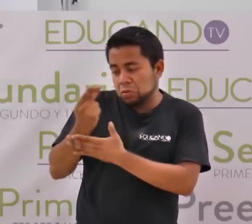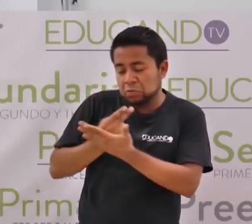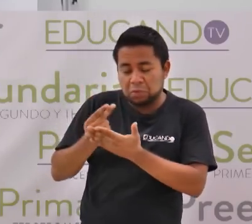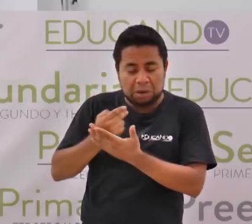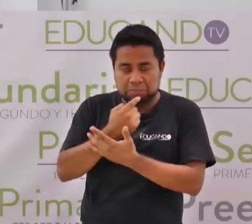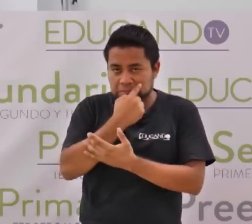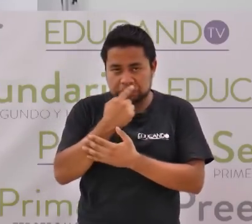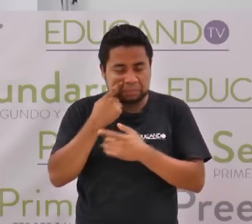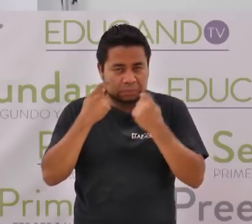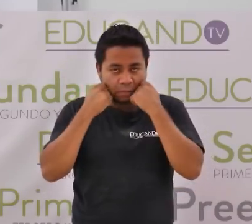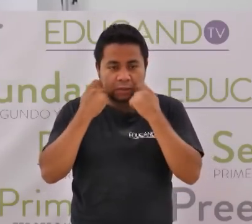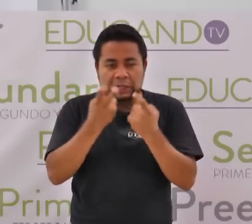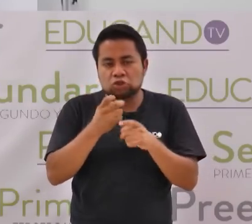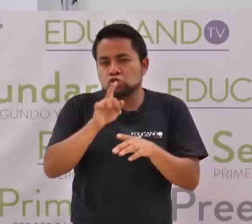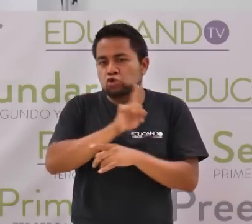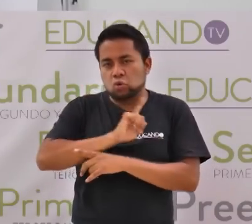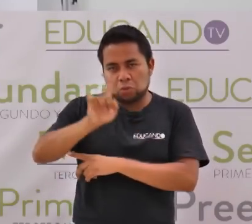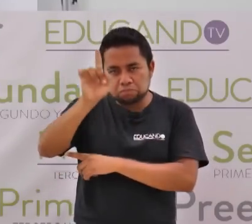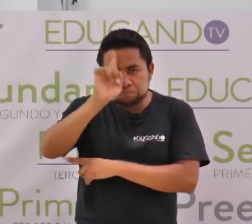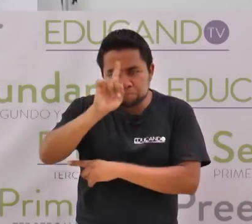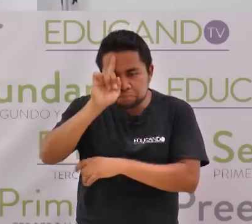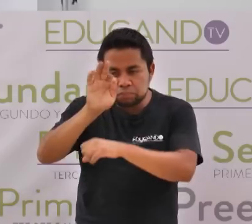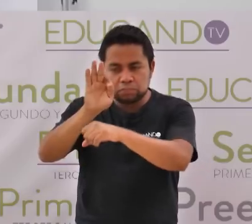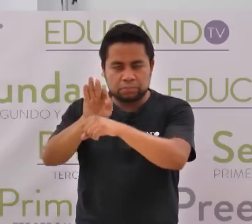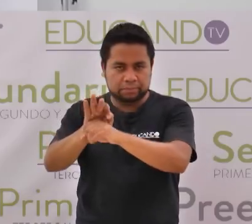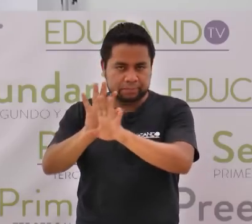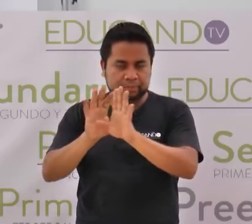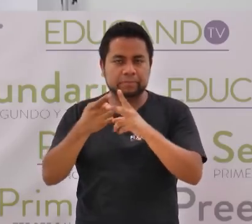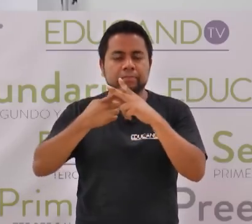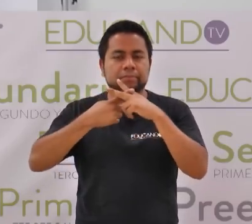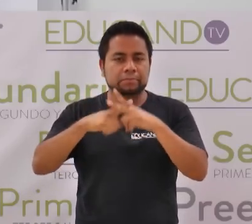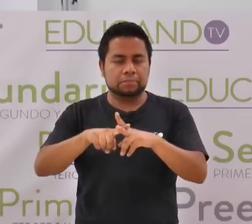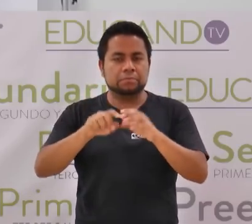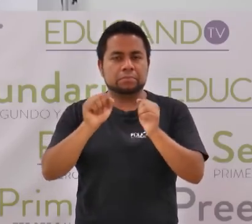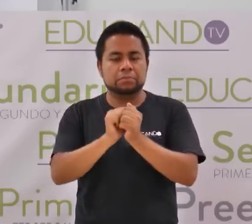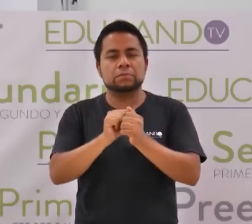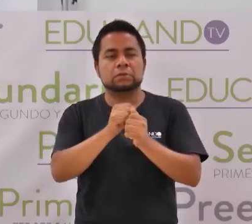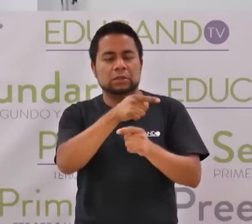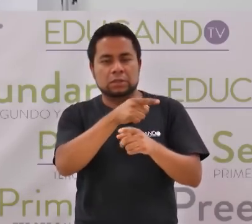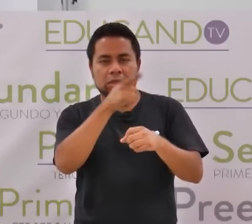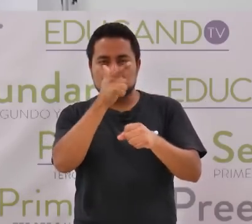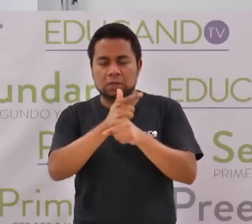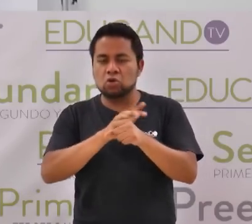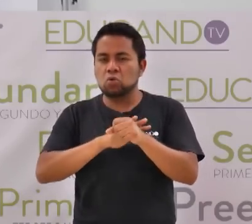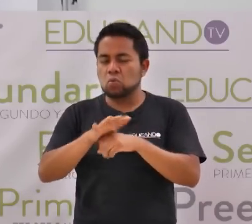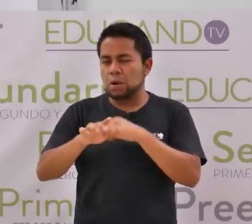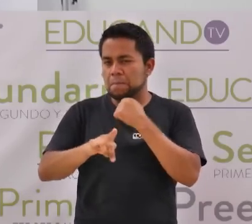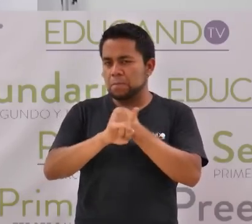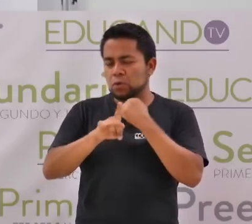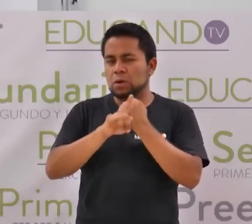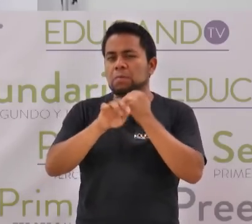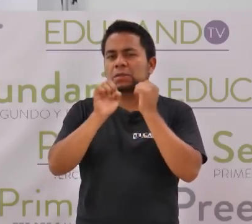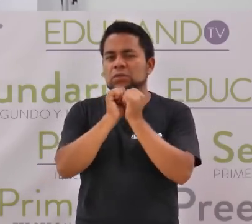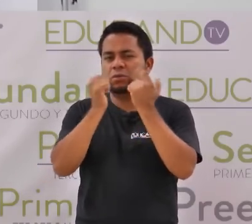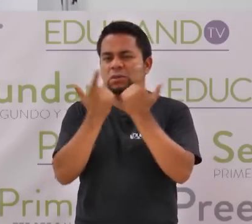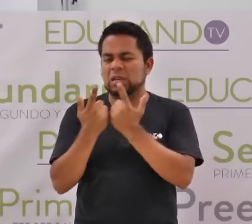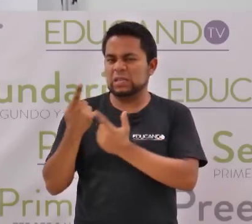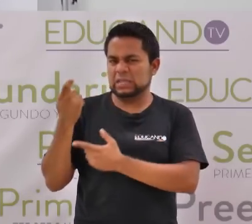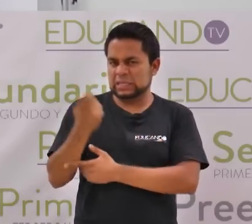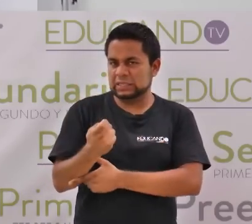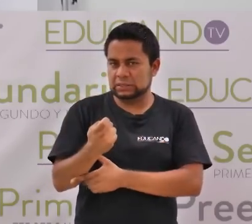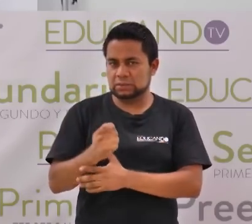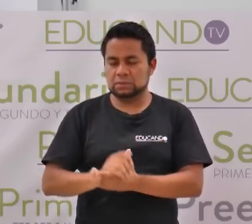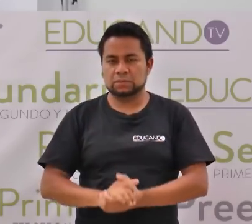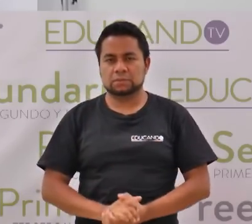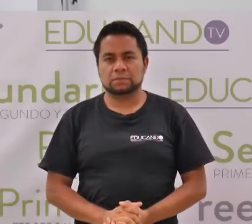dibujar. Entonces, esto nada más es sugerido. Y vamos a empezar entonces con identificar un problema social. ¿Y qué es un problema